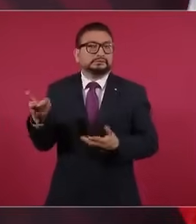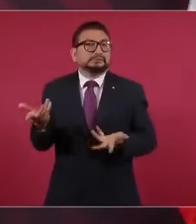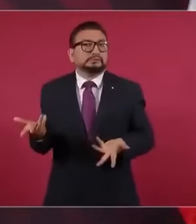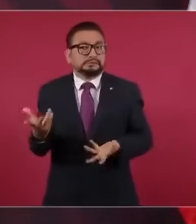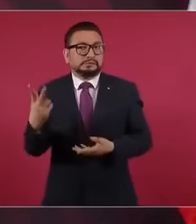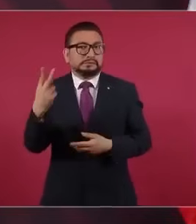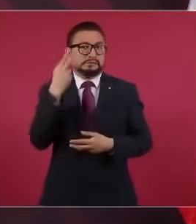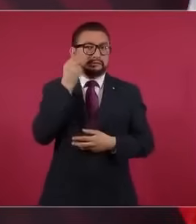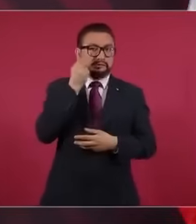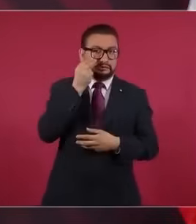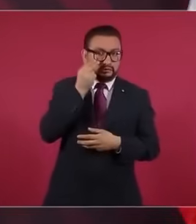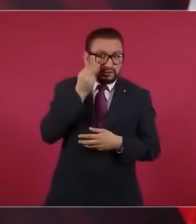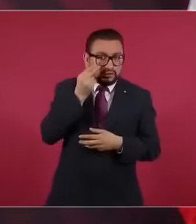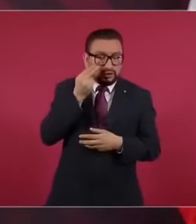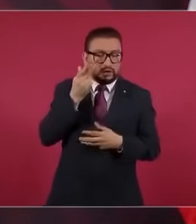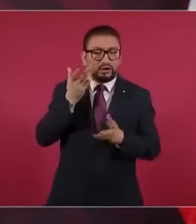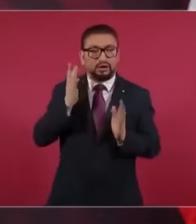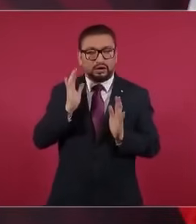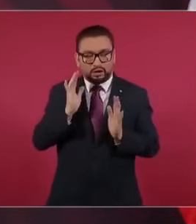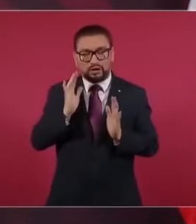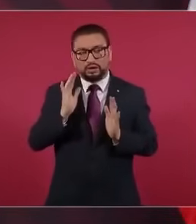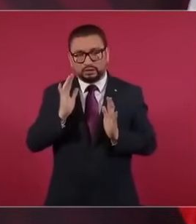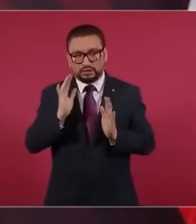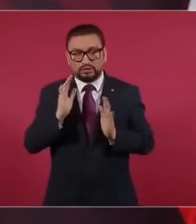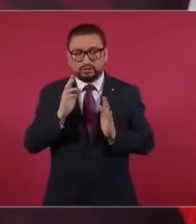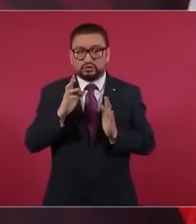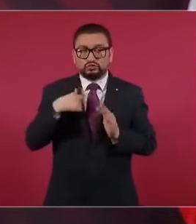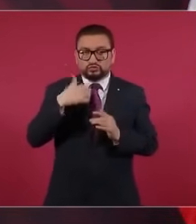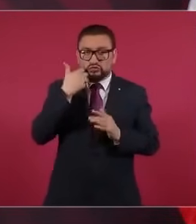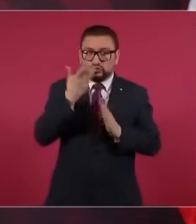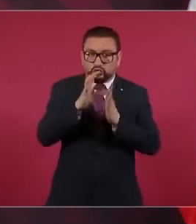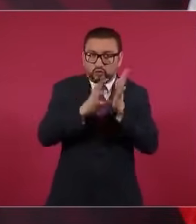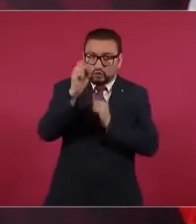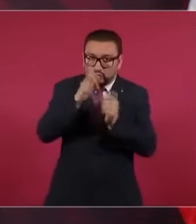y rechazaron mi iniciativa de reforma constitucional.